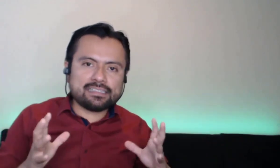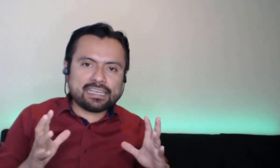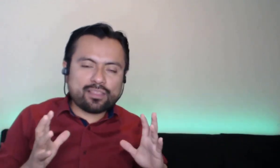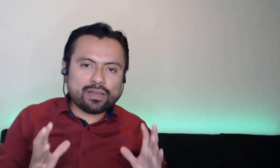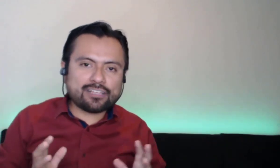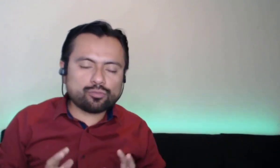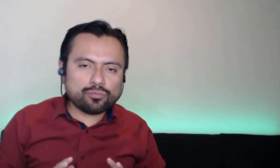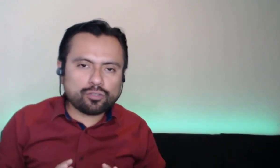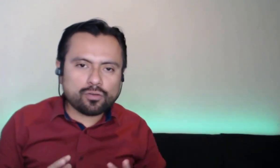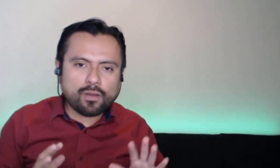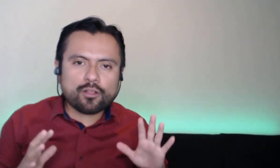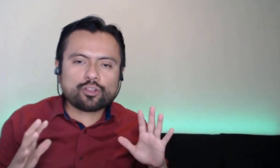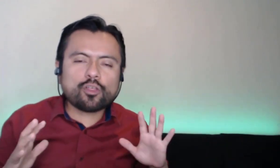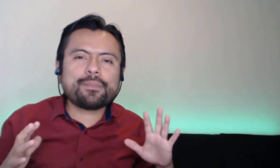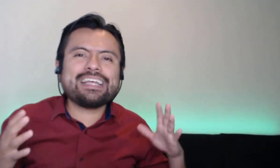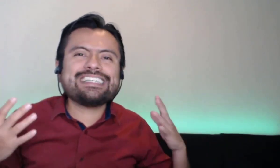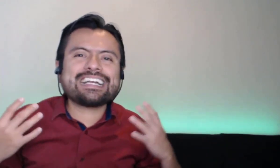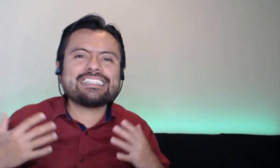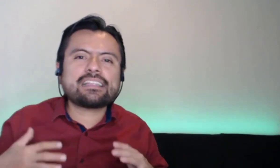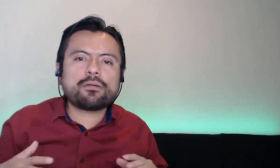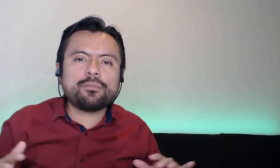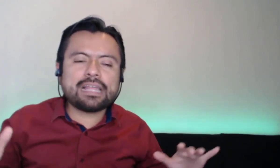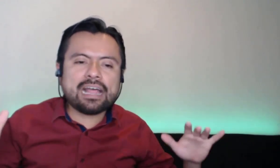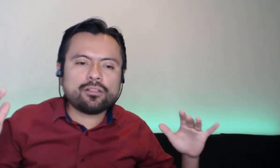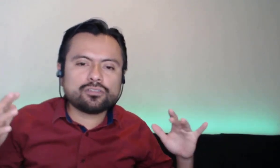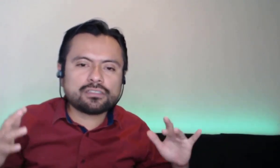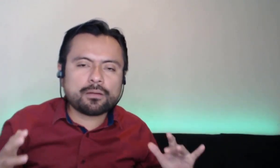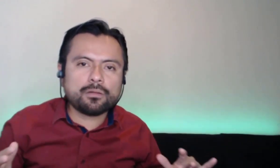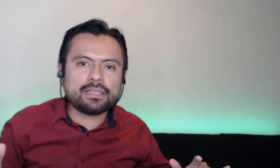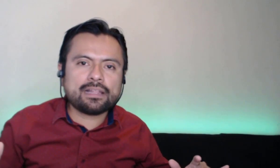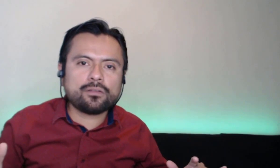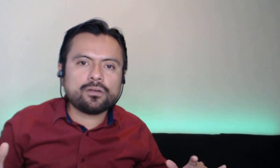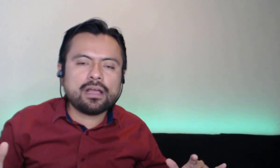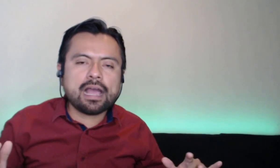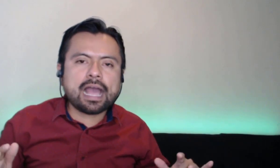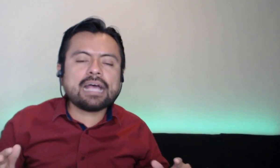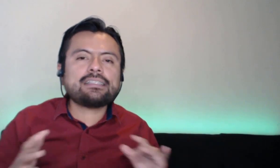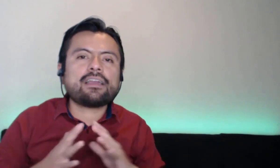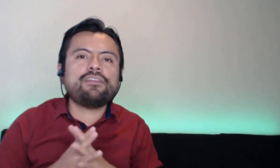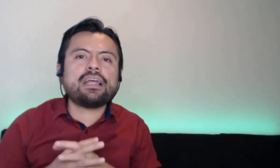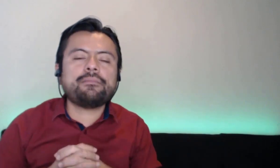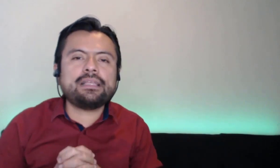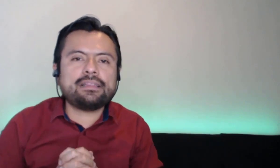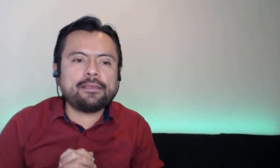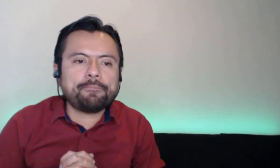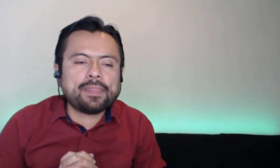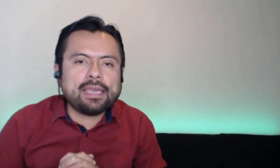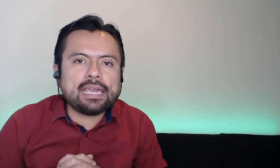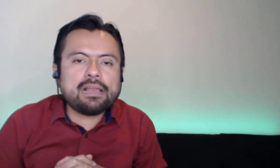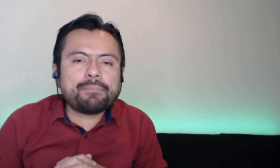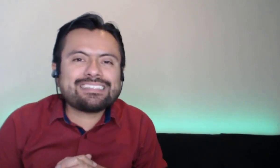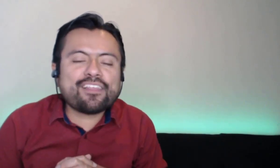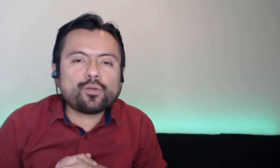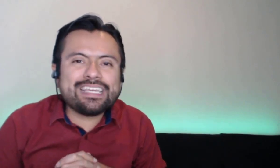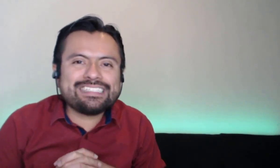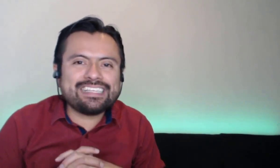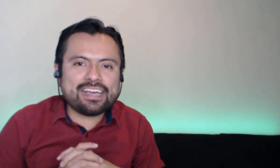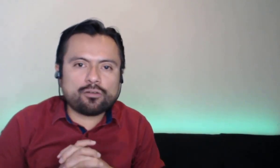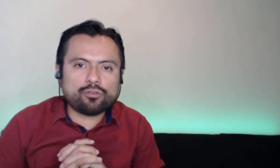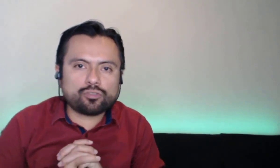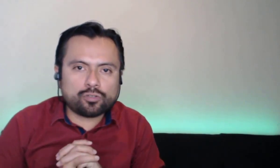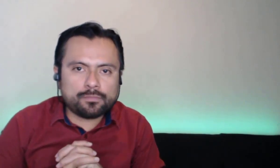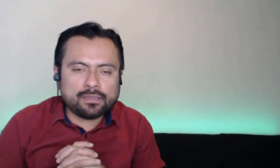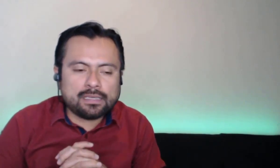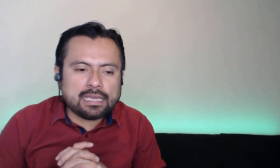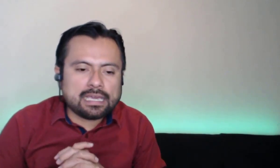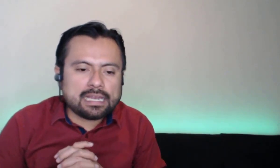quedó el asunto todo parecía que se estaba olvidando se estaba olvidando hasta que finalmente el pasado 15